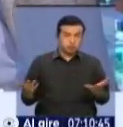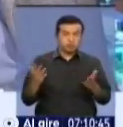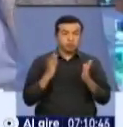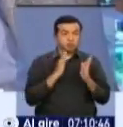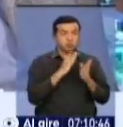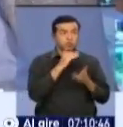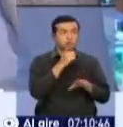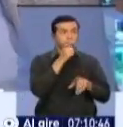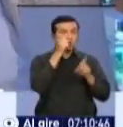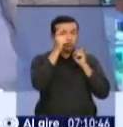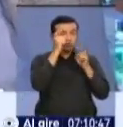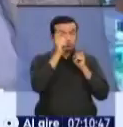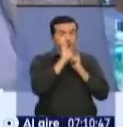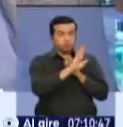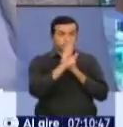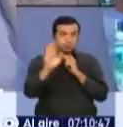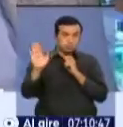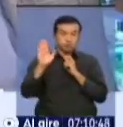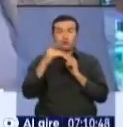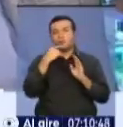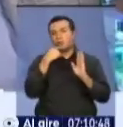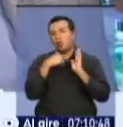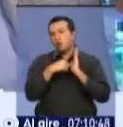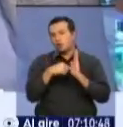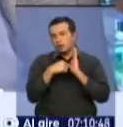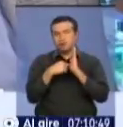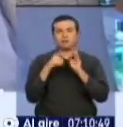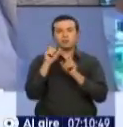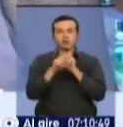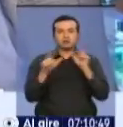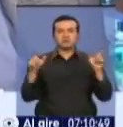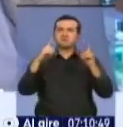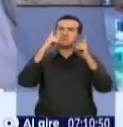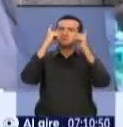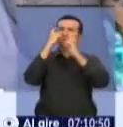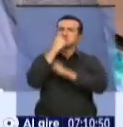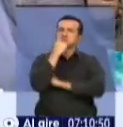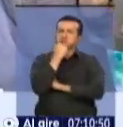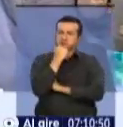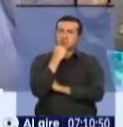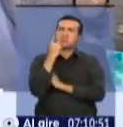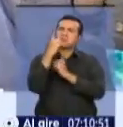órganos de control, que se encuentran, por ejemplo, la gente se pregunta,